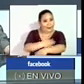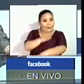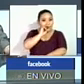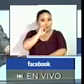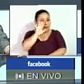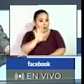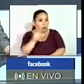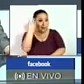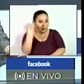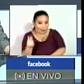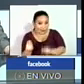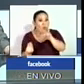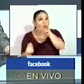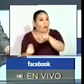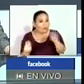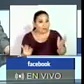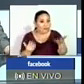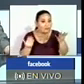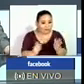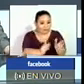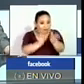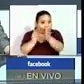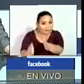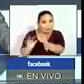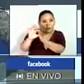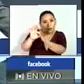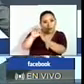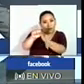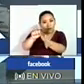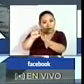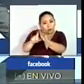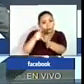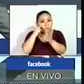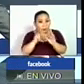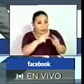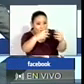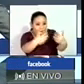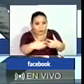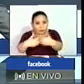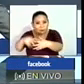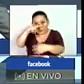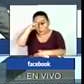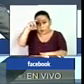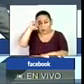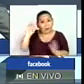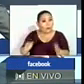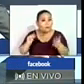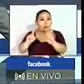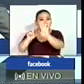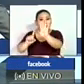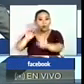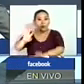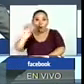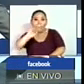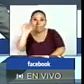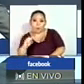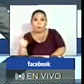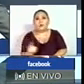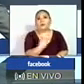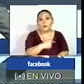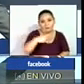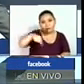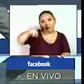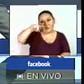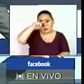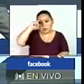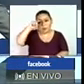Este día dio inicio la primera fase de apertura de la economía, lo que representa el 64% de los trabajadores formales. Esta noche